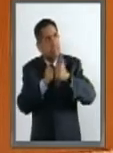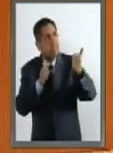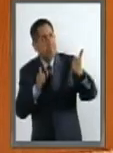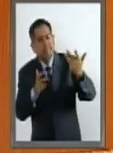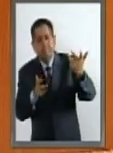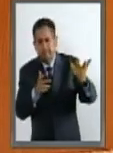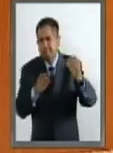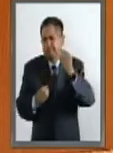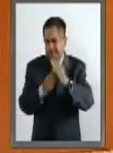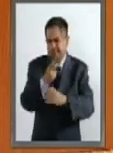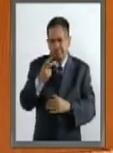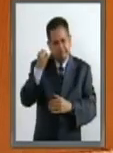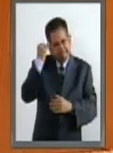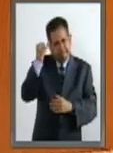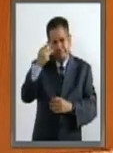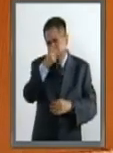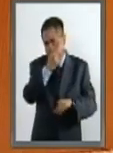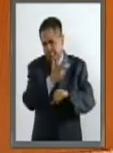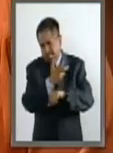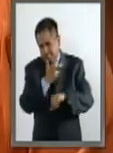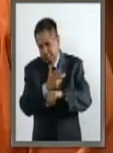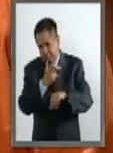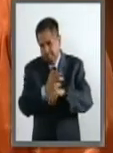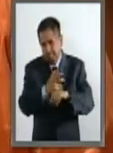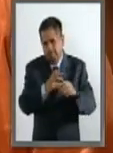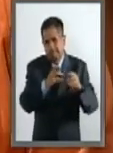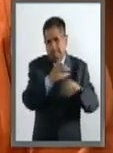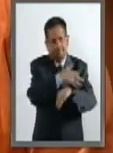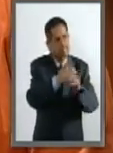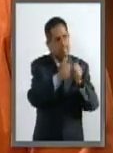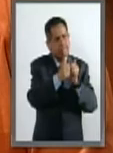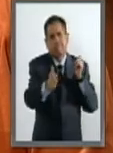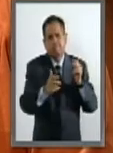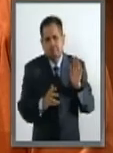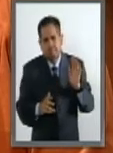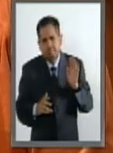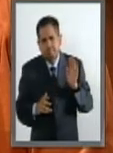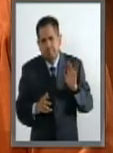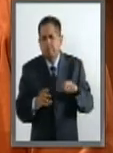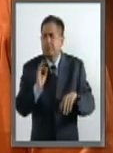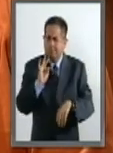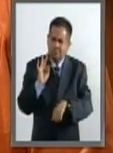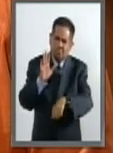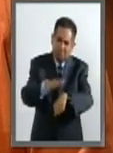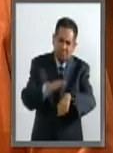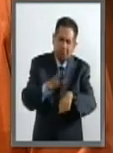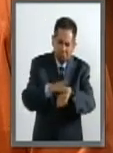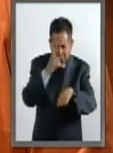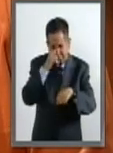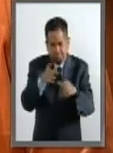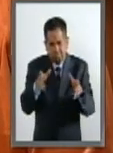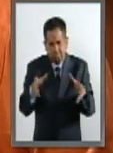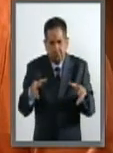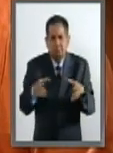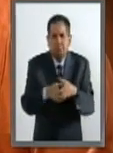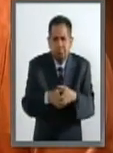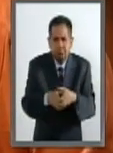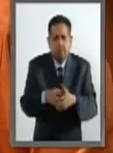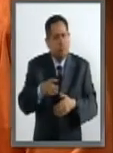política migratoria en Estados Unidos, puede haber un llamado a la integración familiar. Pero